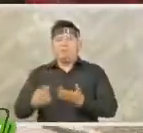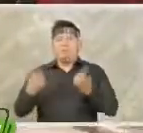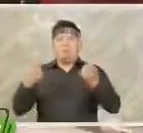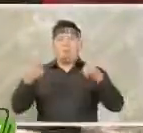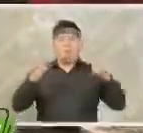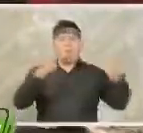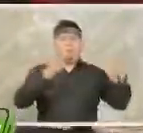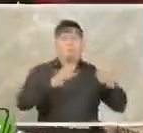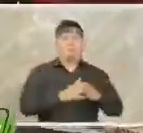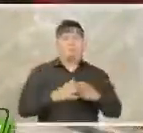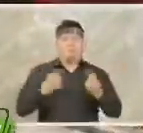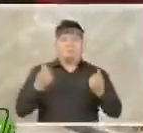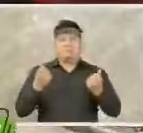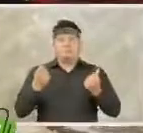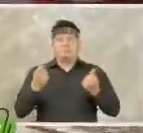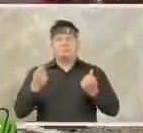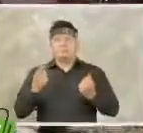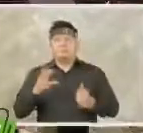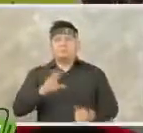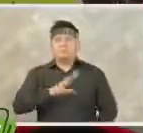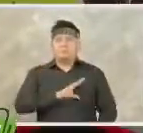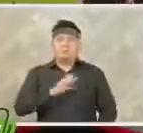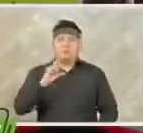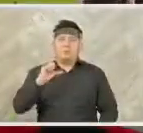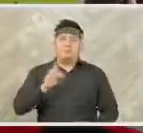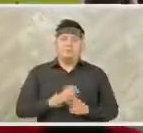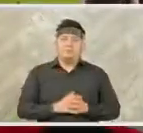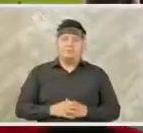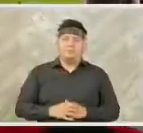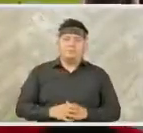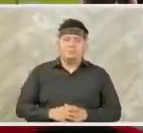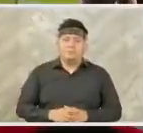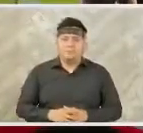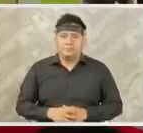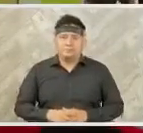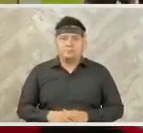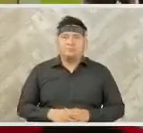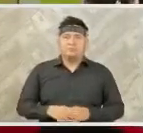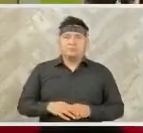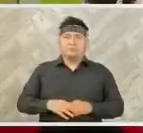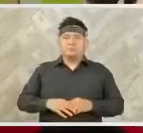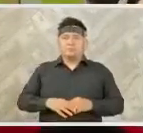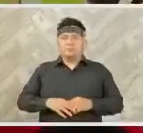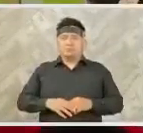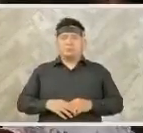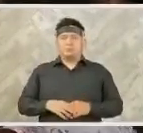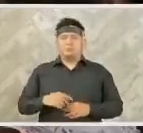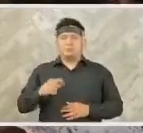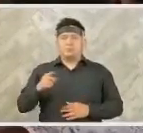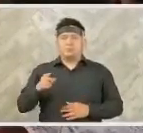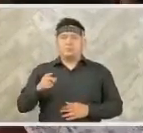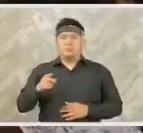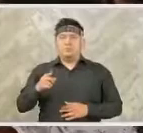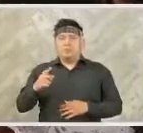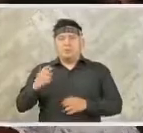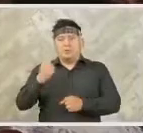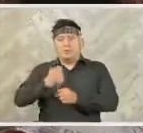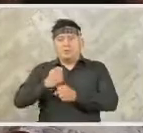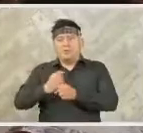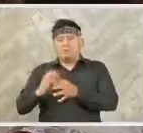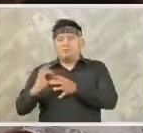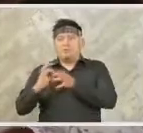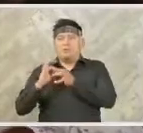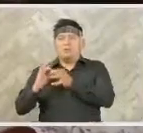en el escenario económico del municipio. Estos emprendimientos los fuimos seleccionando en compañía o en alianza con el